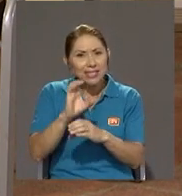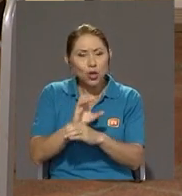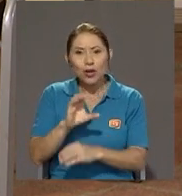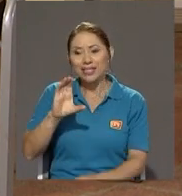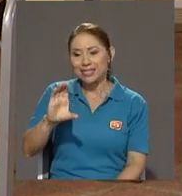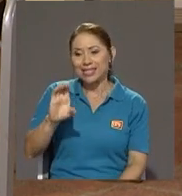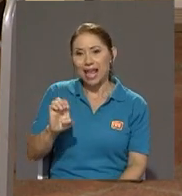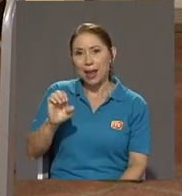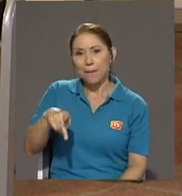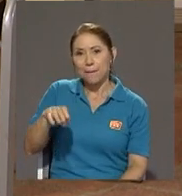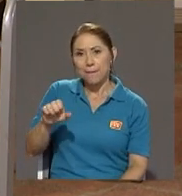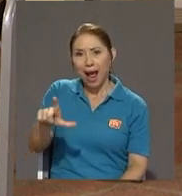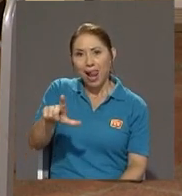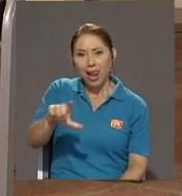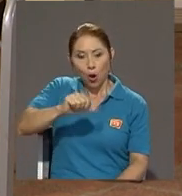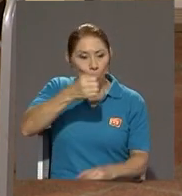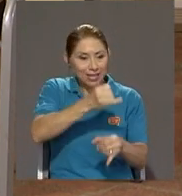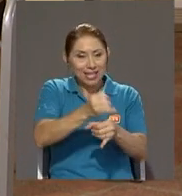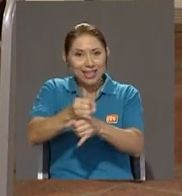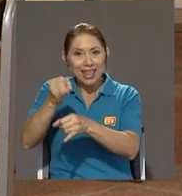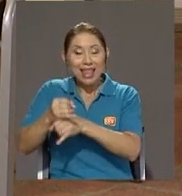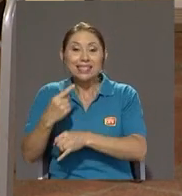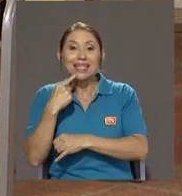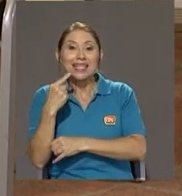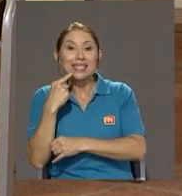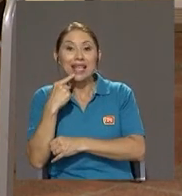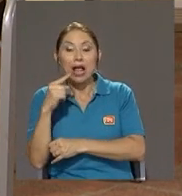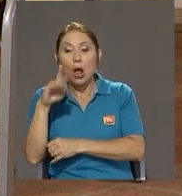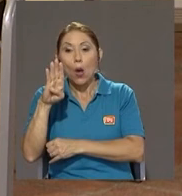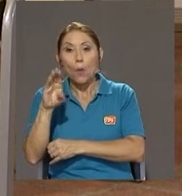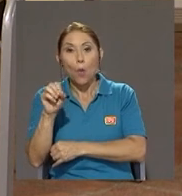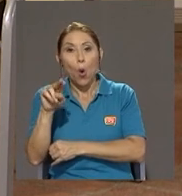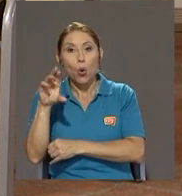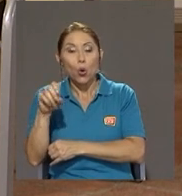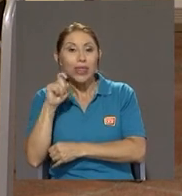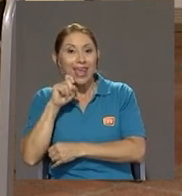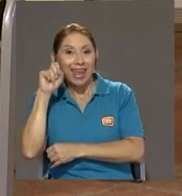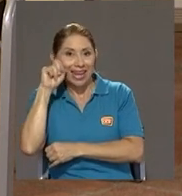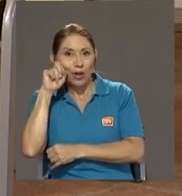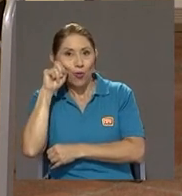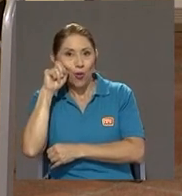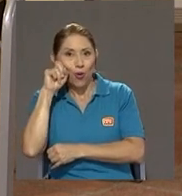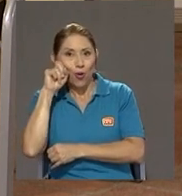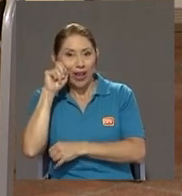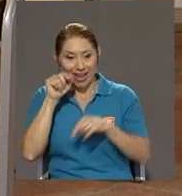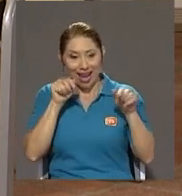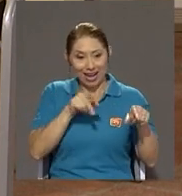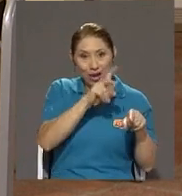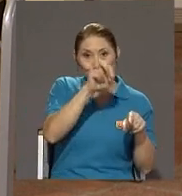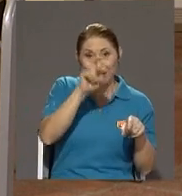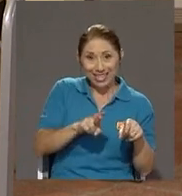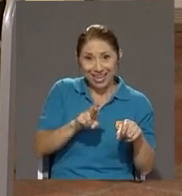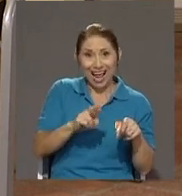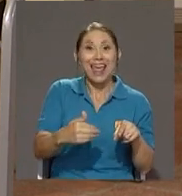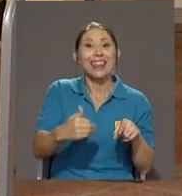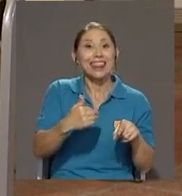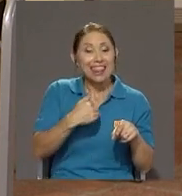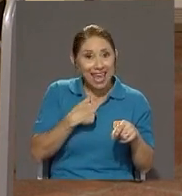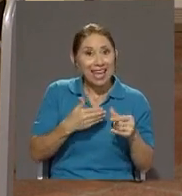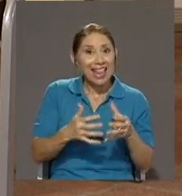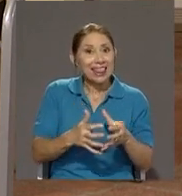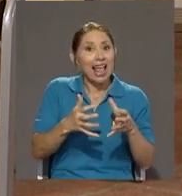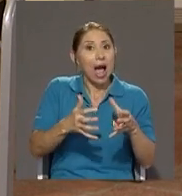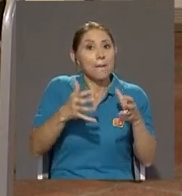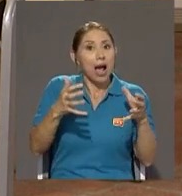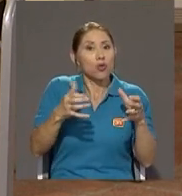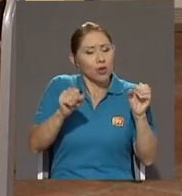otras entidades estiman que el bono de género, y para Costa Rica es el caso, tiene el tamaño potencial de ser igual